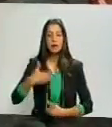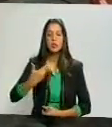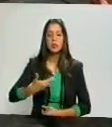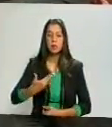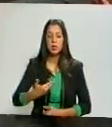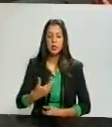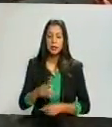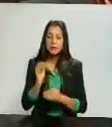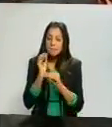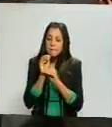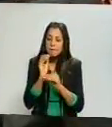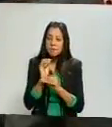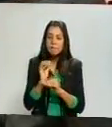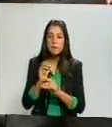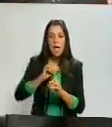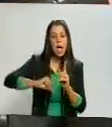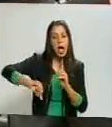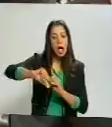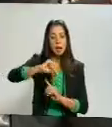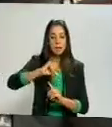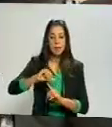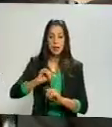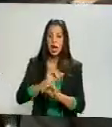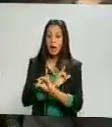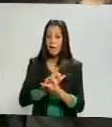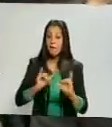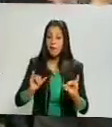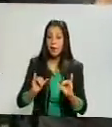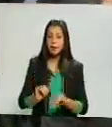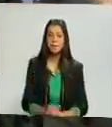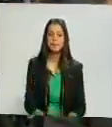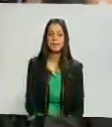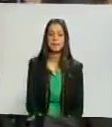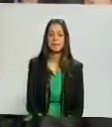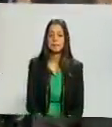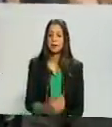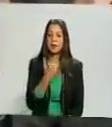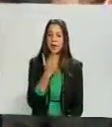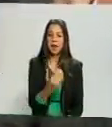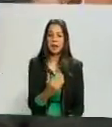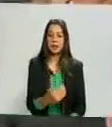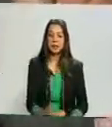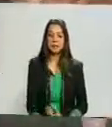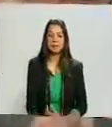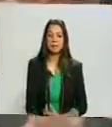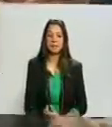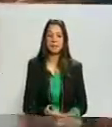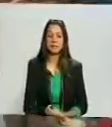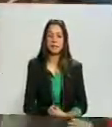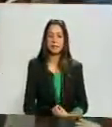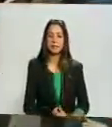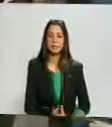de preservación del ambiente. Es todo, compañero vicepresidente, muchas gracias.